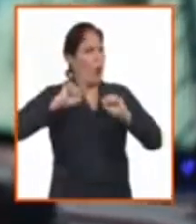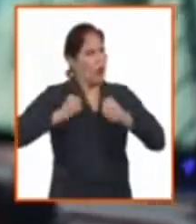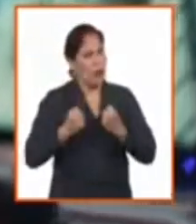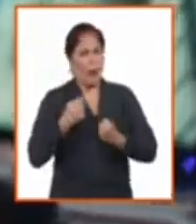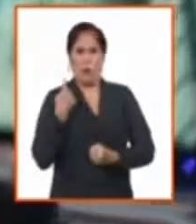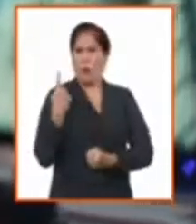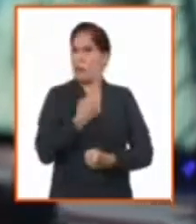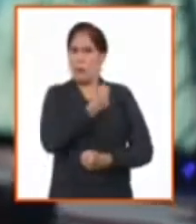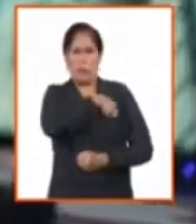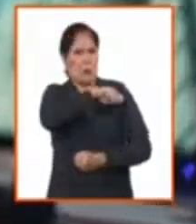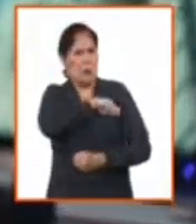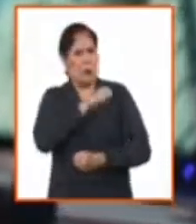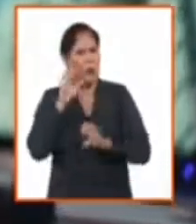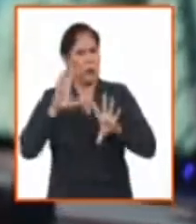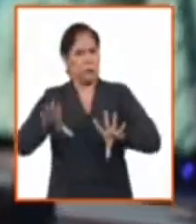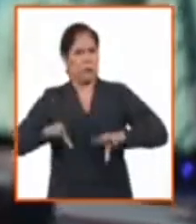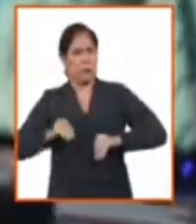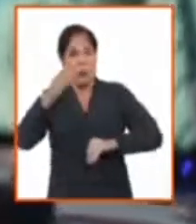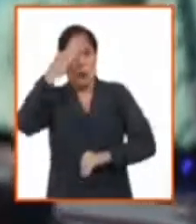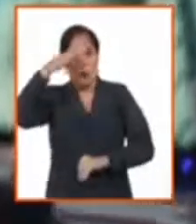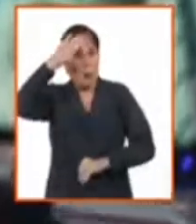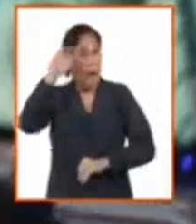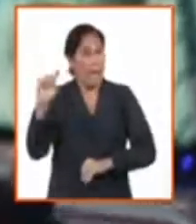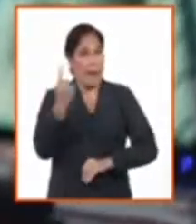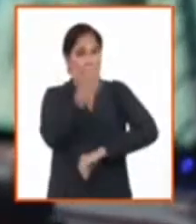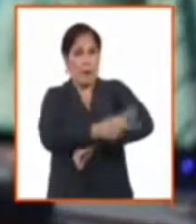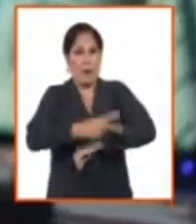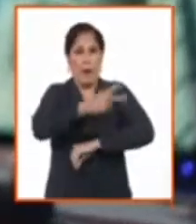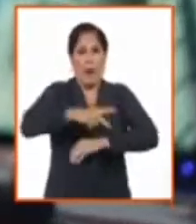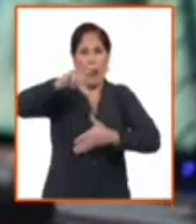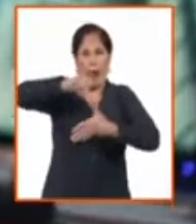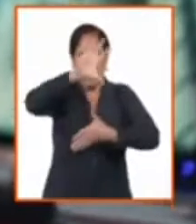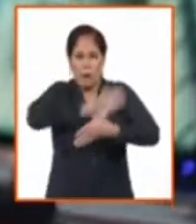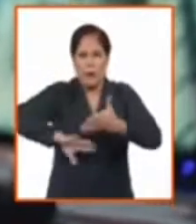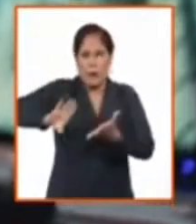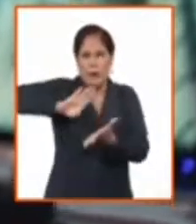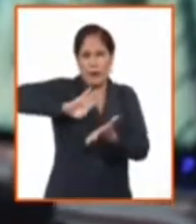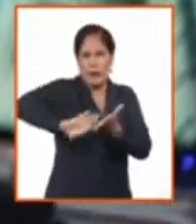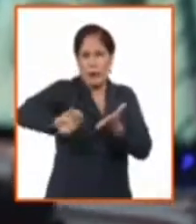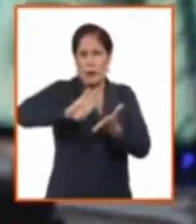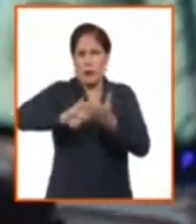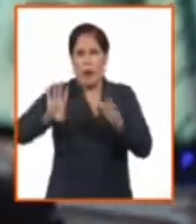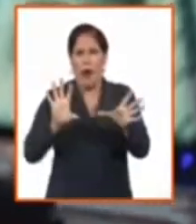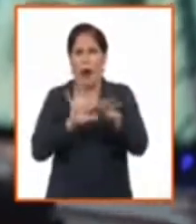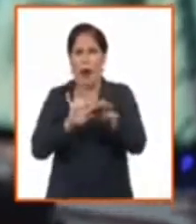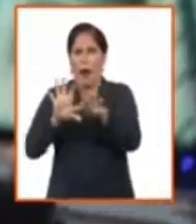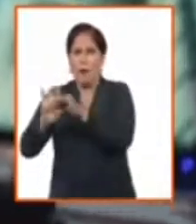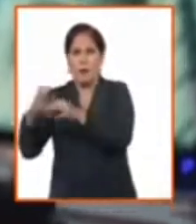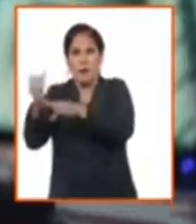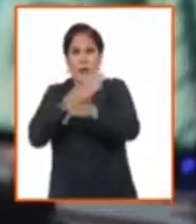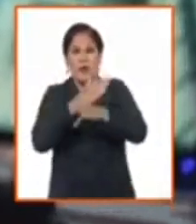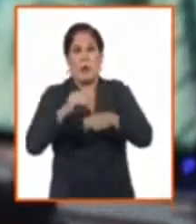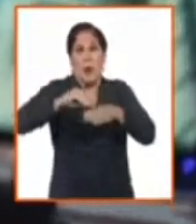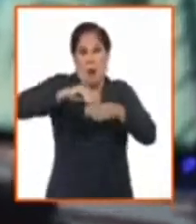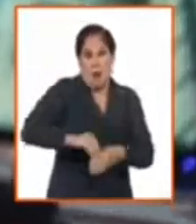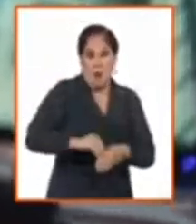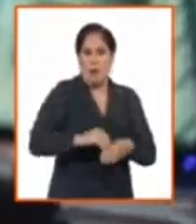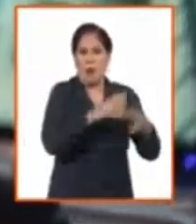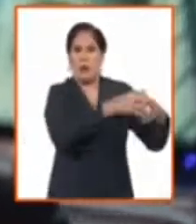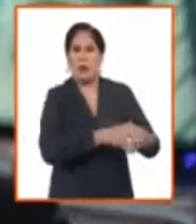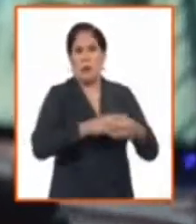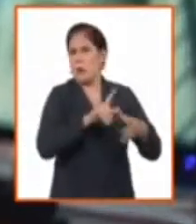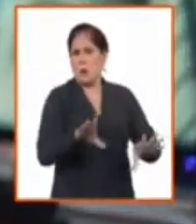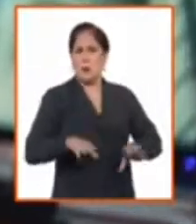sociedad civil cuba fue la primera nación latinoamericana excluida de las alianzas hemisféricas por insubordinación al imperio